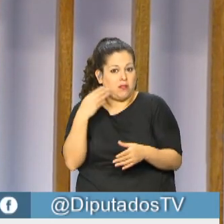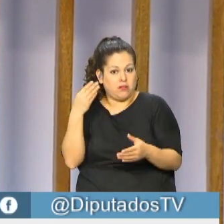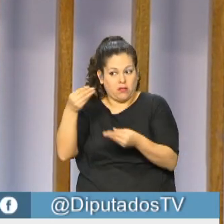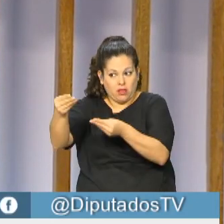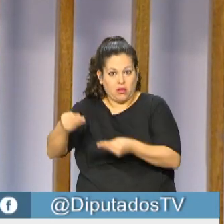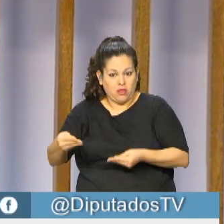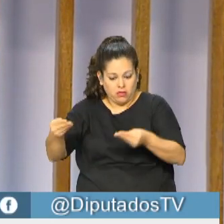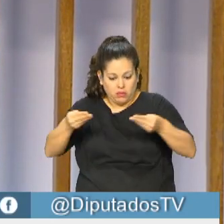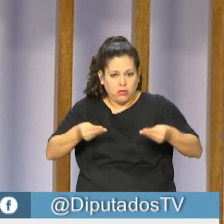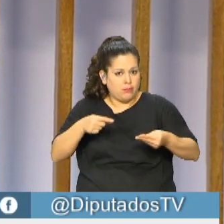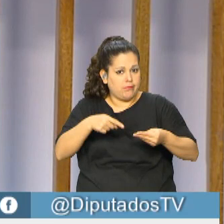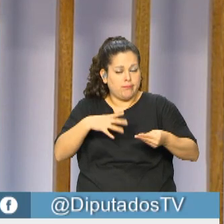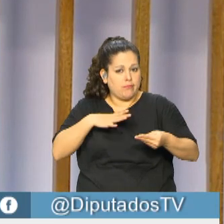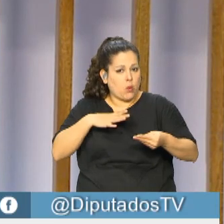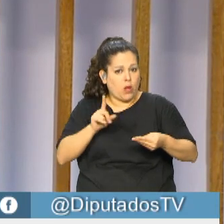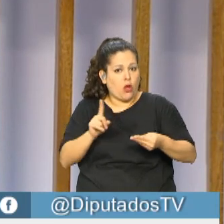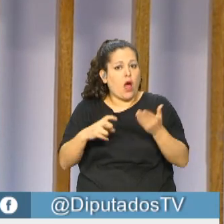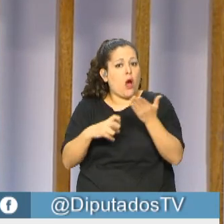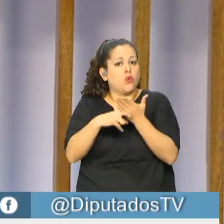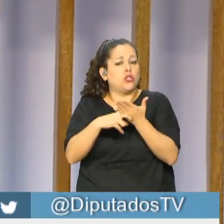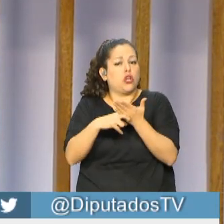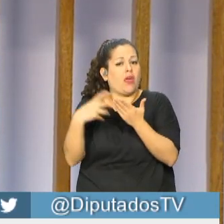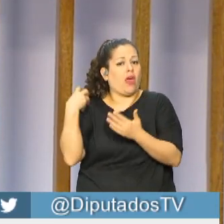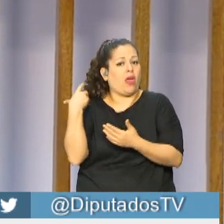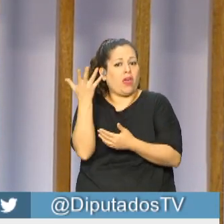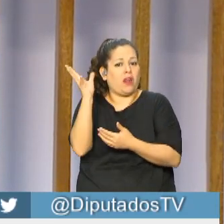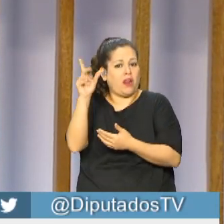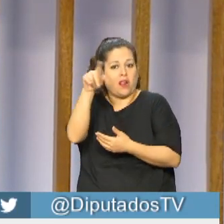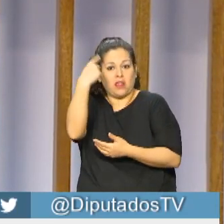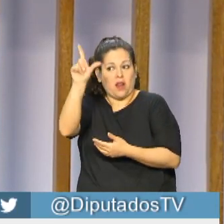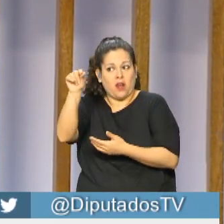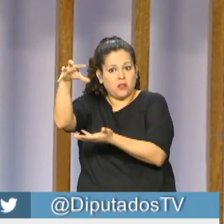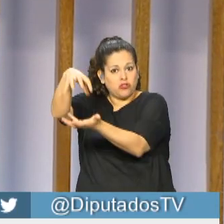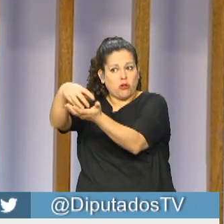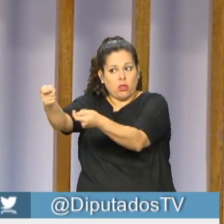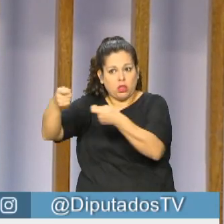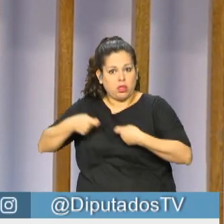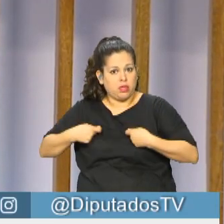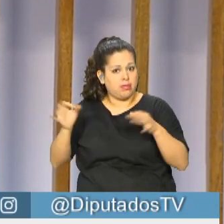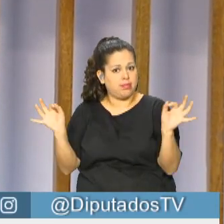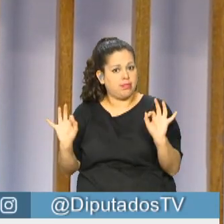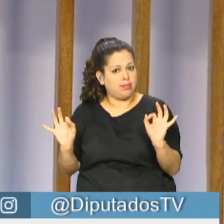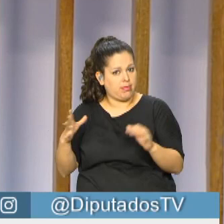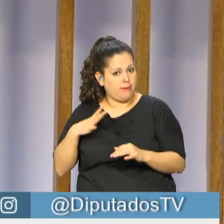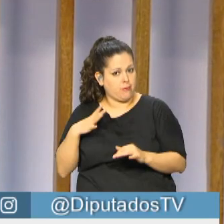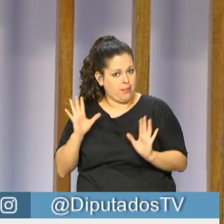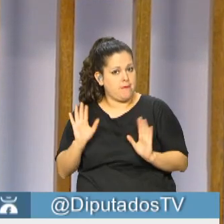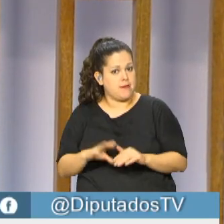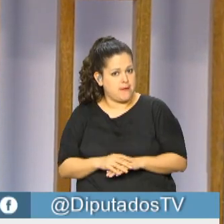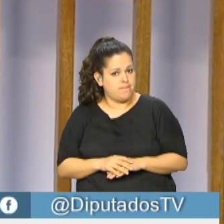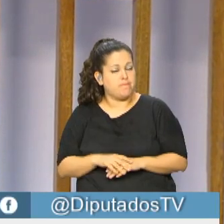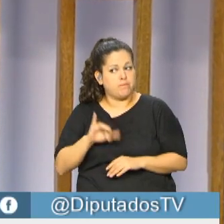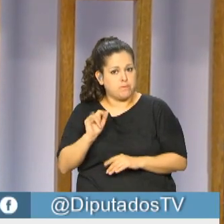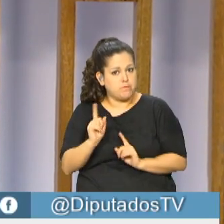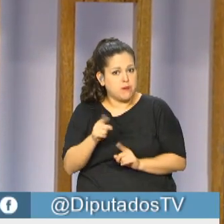Congreso por parte de la Auditoría General de la Nación. Y con respecto a, como bien decía usted, hay